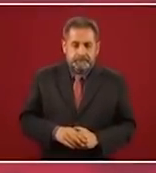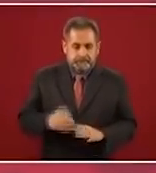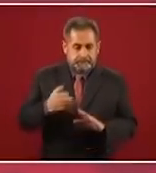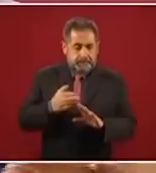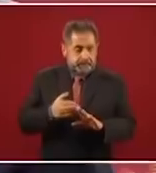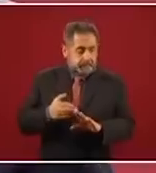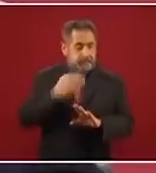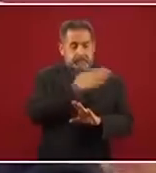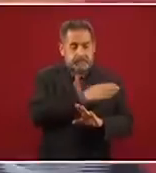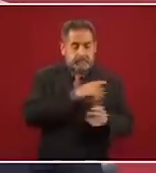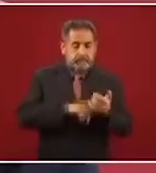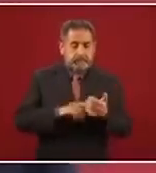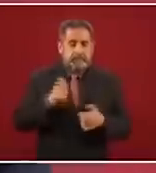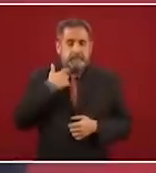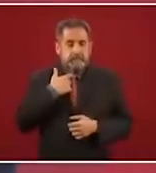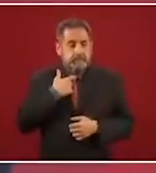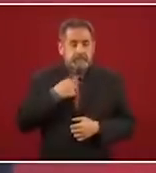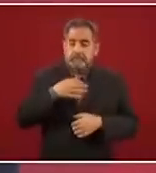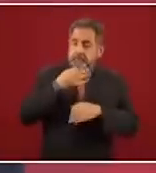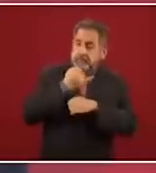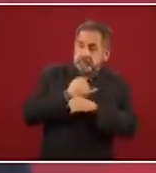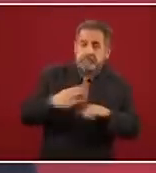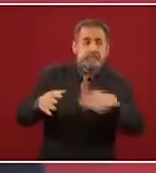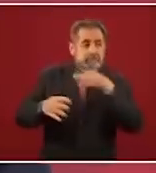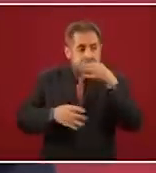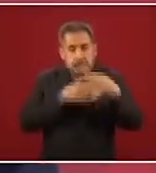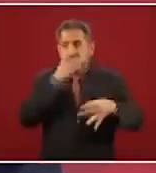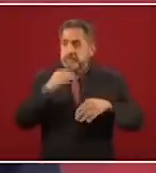antes no se daba a conocer